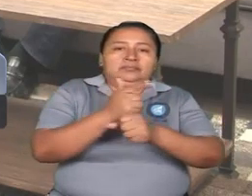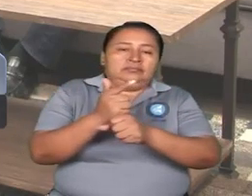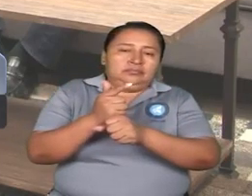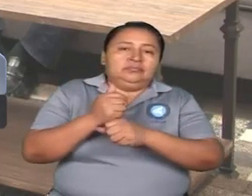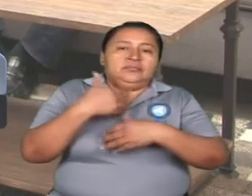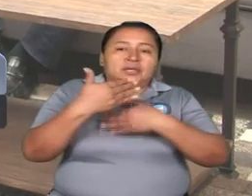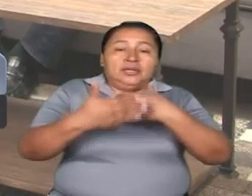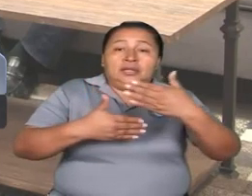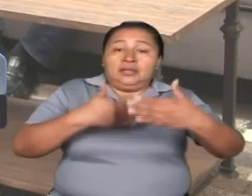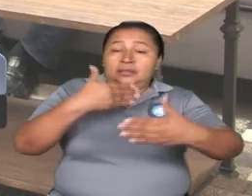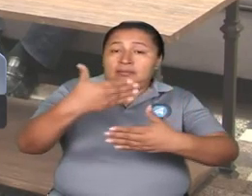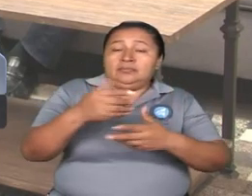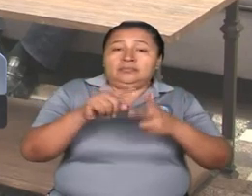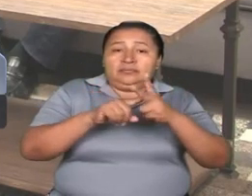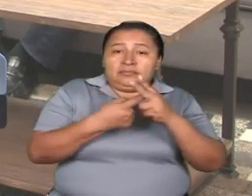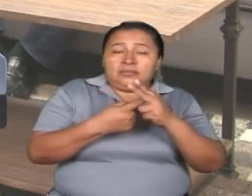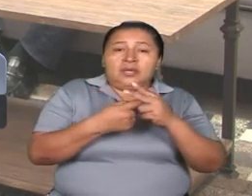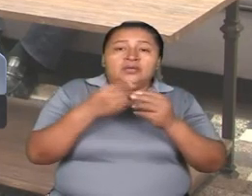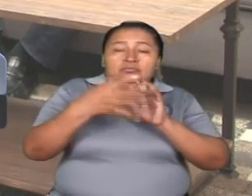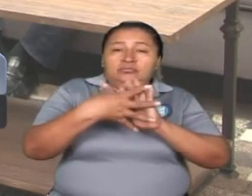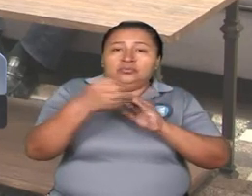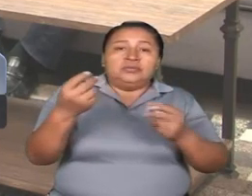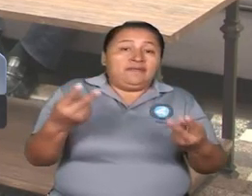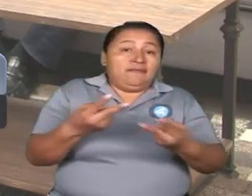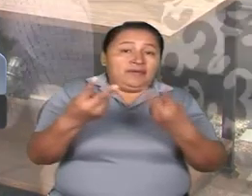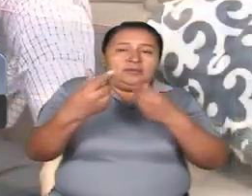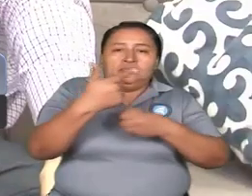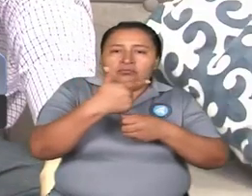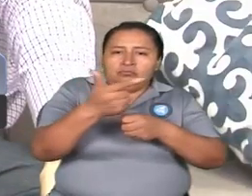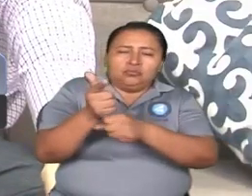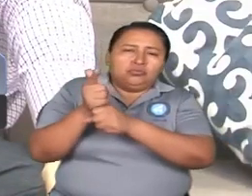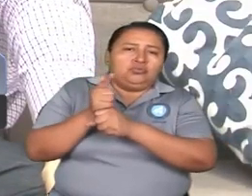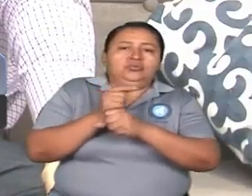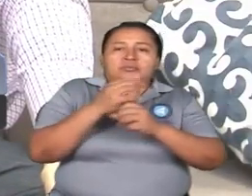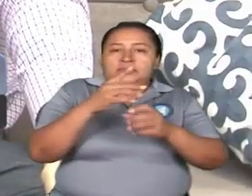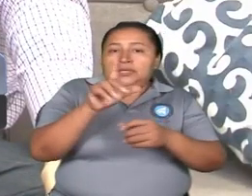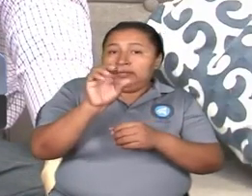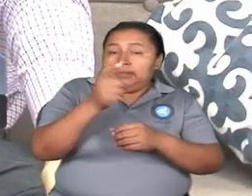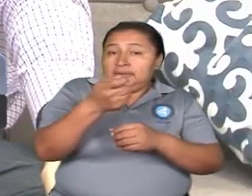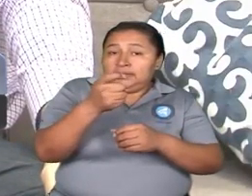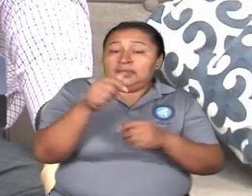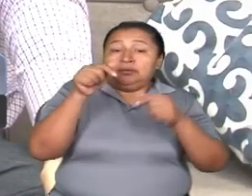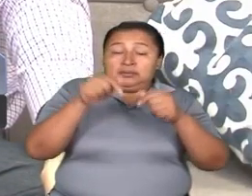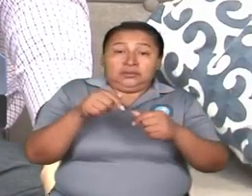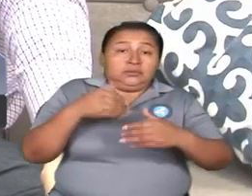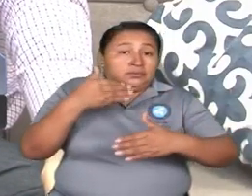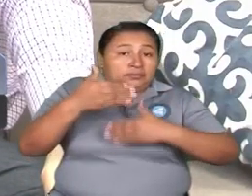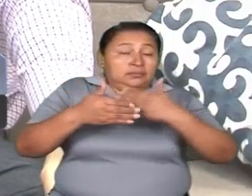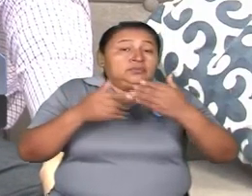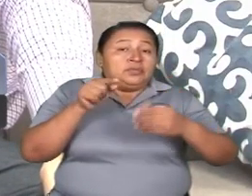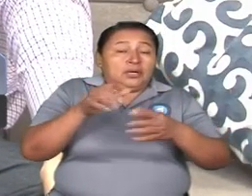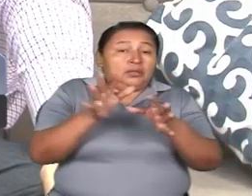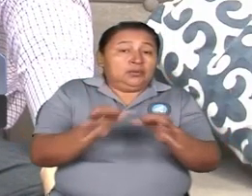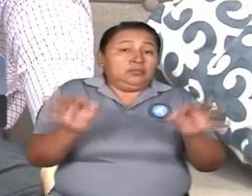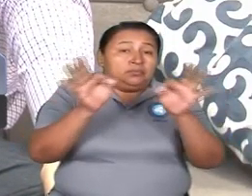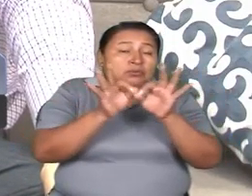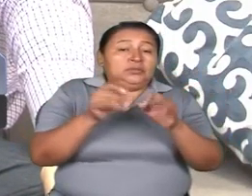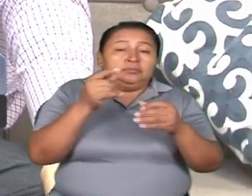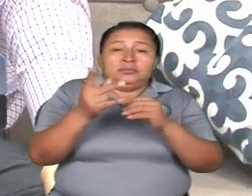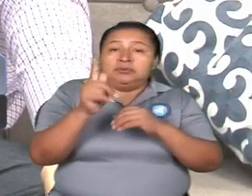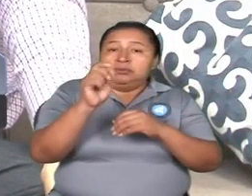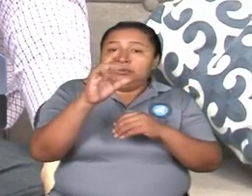Y luego ya en la transmisión en vivo en el canal. Ya. Esa es una parte de lo que es la parte